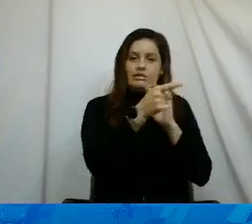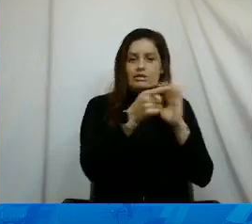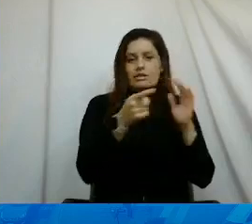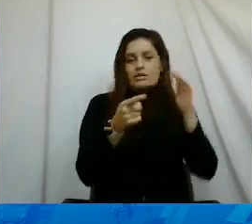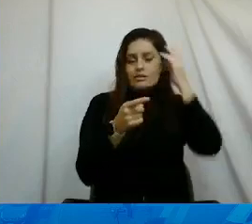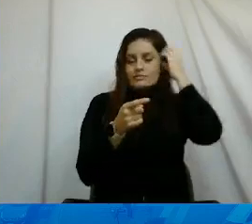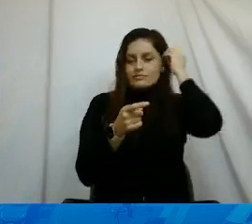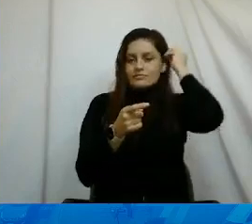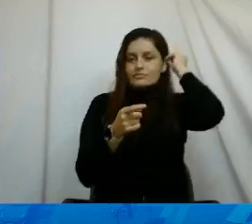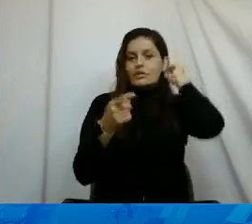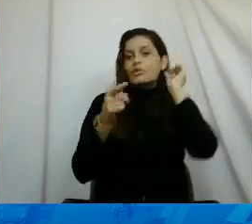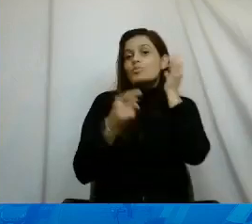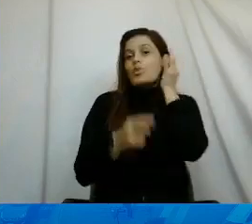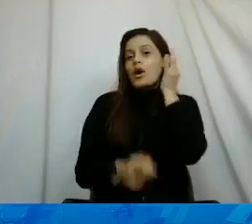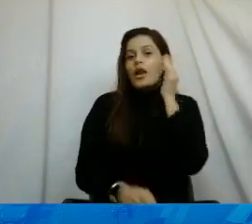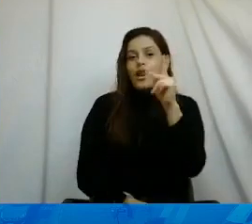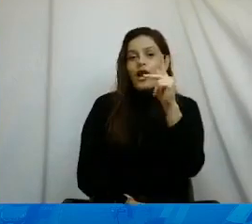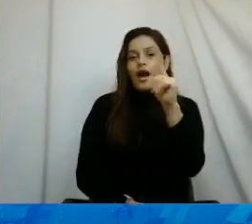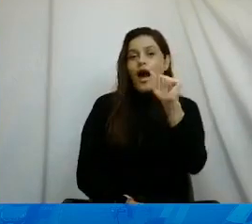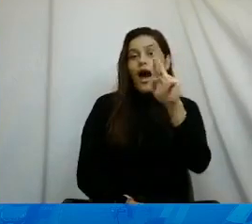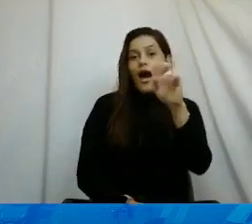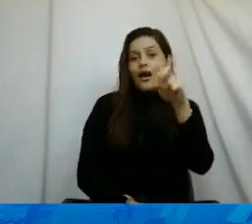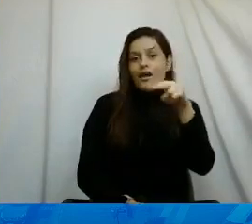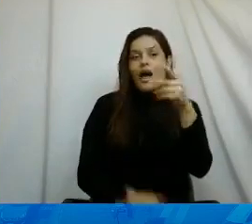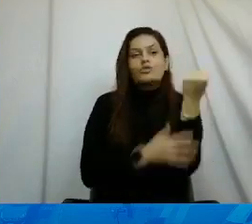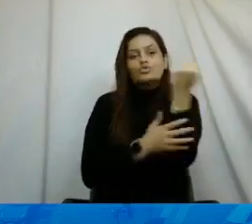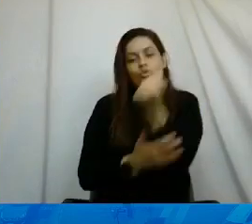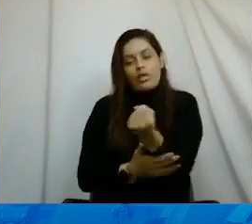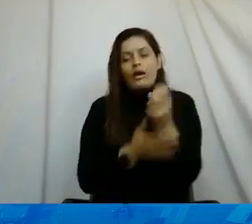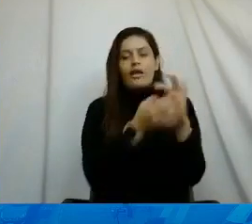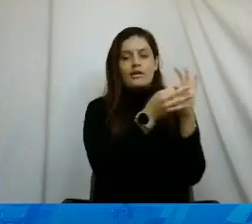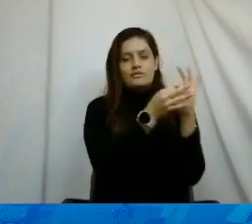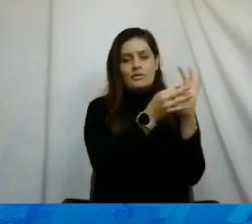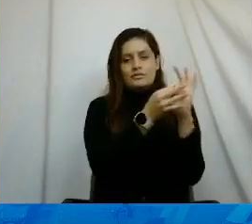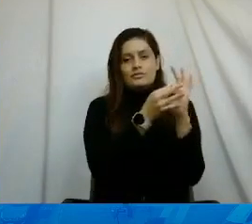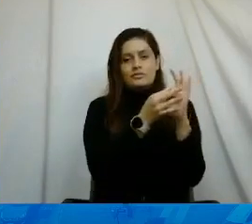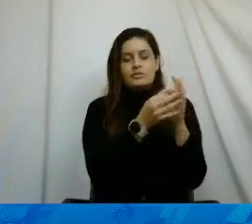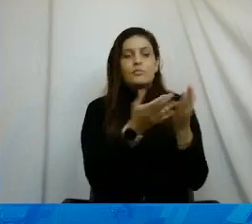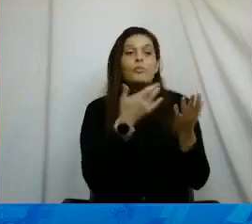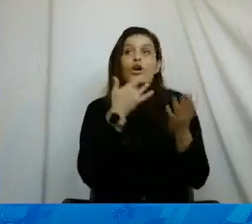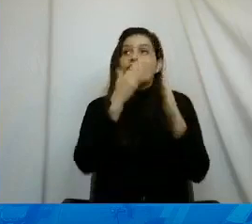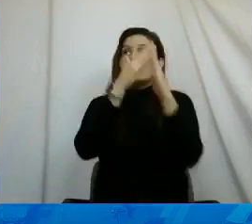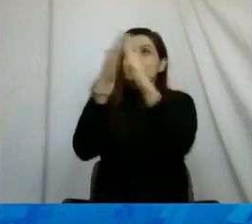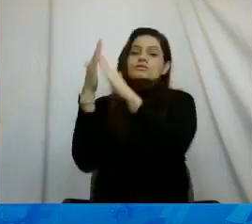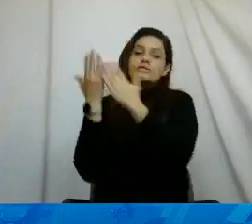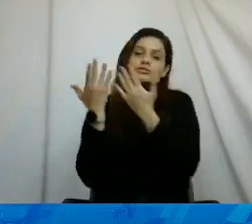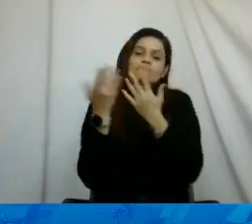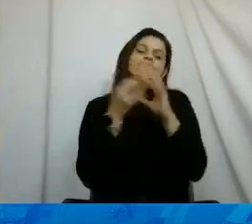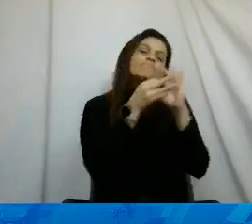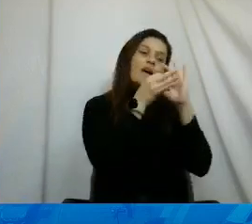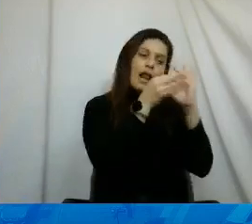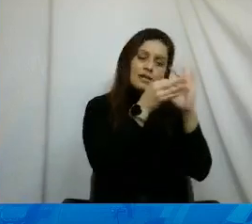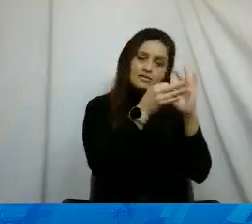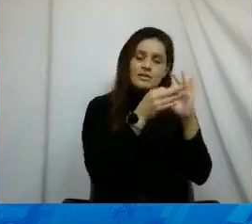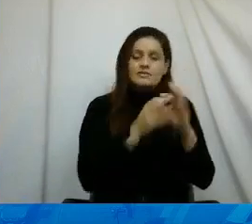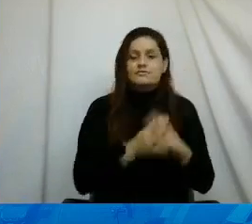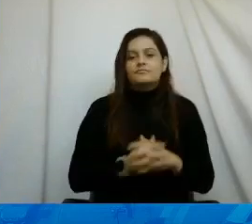otra gente de otro lado. Pero agradezco el tema y que estemos pendientes ahí, porque los vecinos es complejo, así que agradecer esa gestión